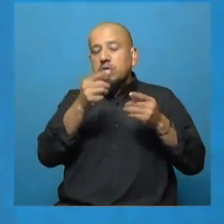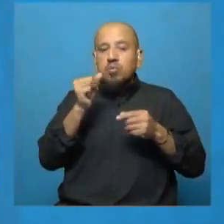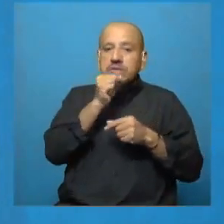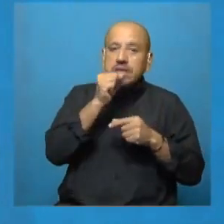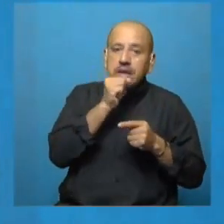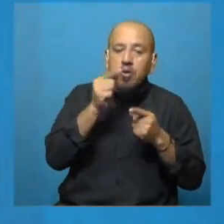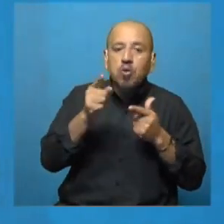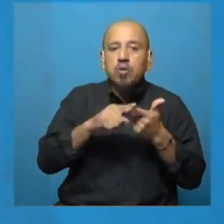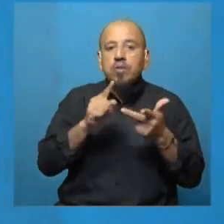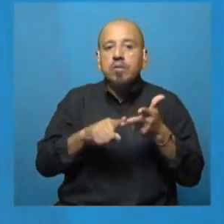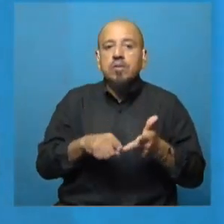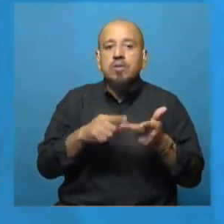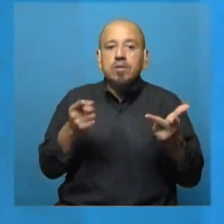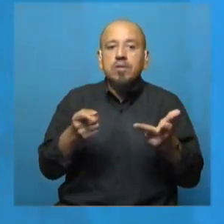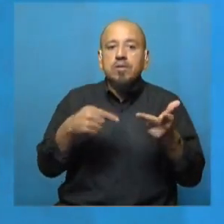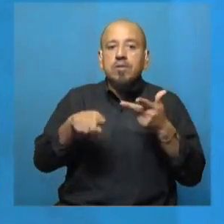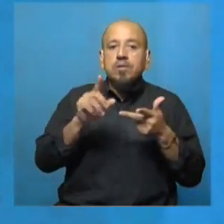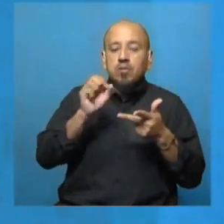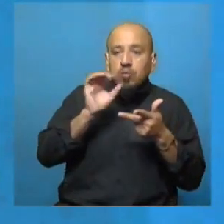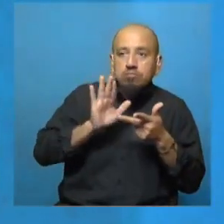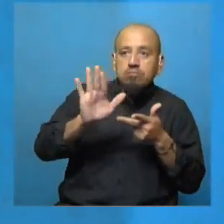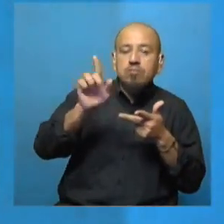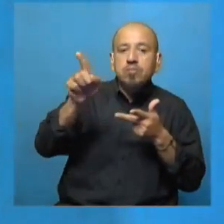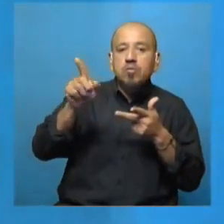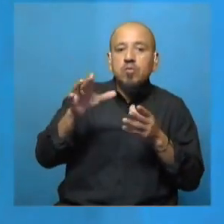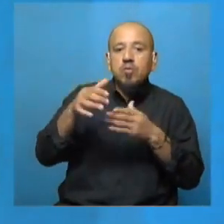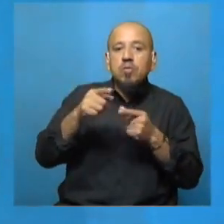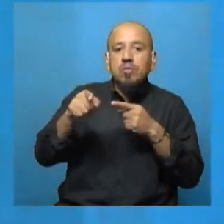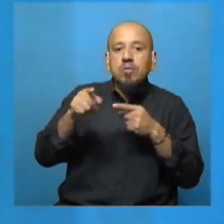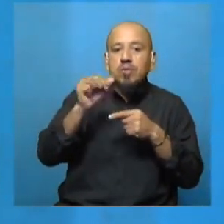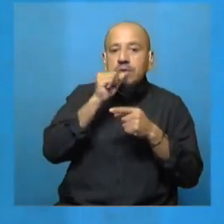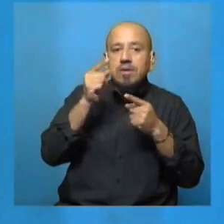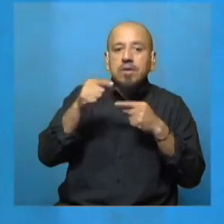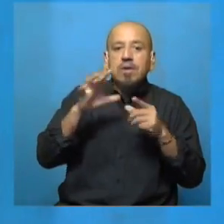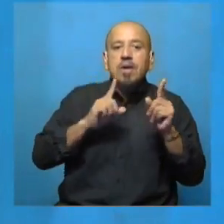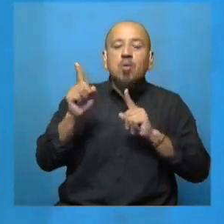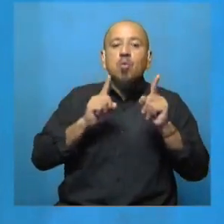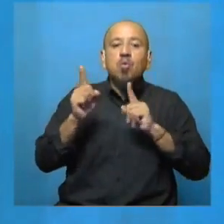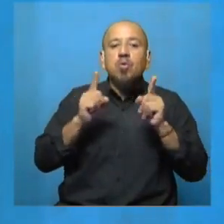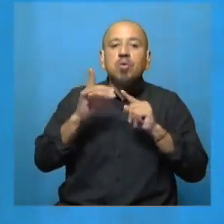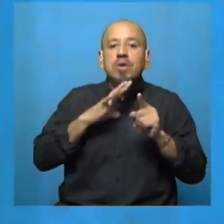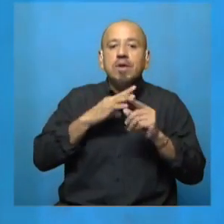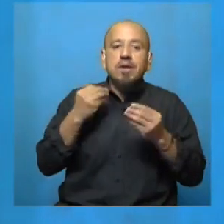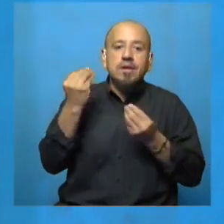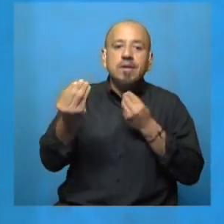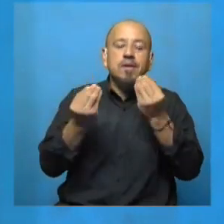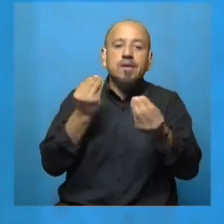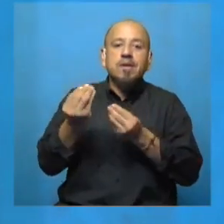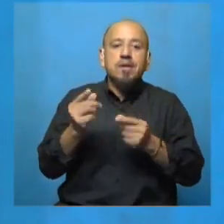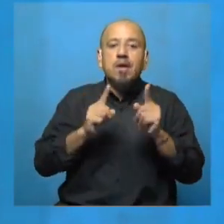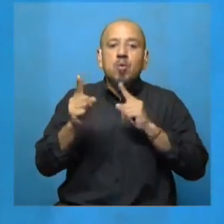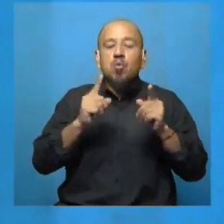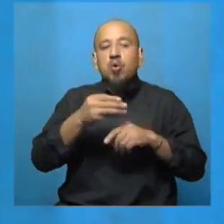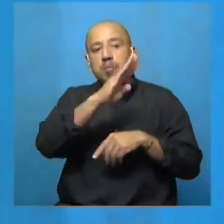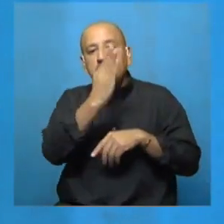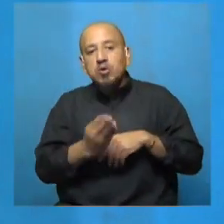este con una banda típica este con su cantante y algunos personajes que entran y salen de la historia algunos personajes